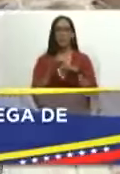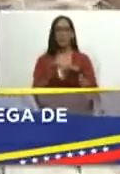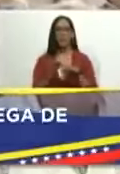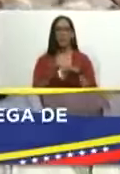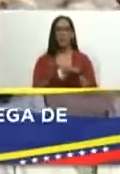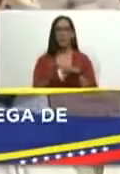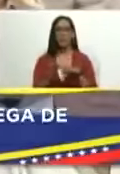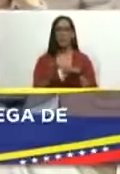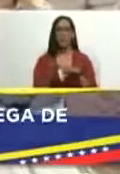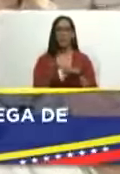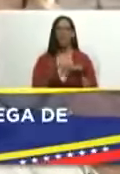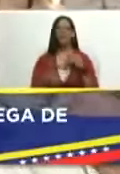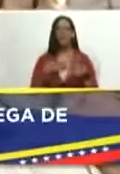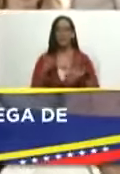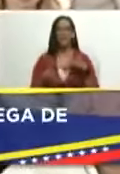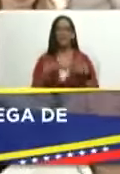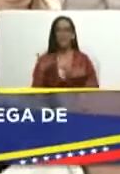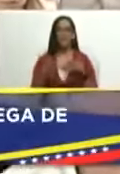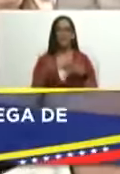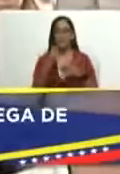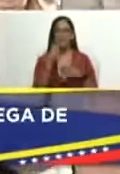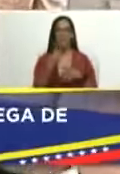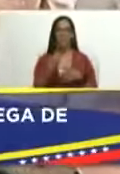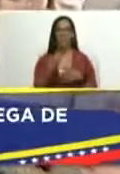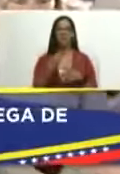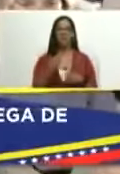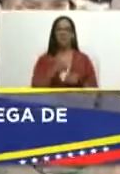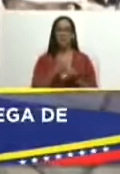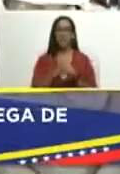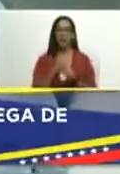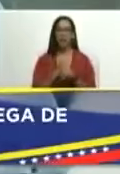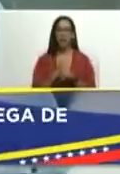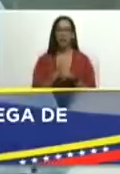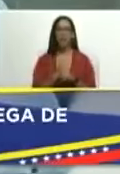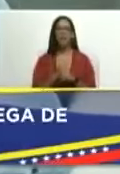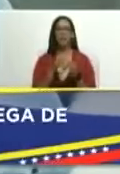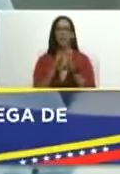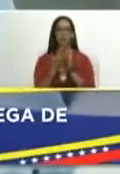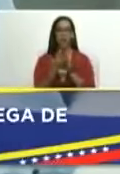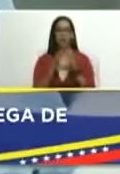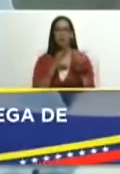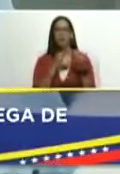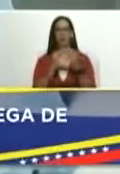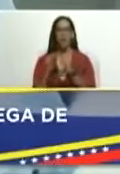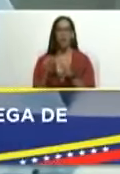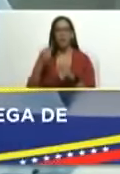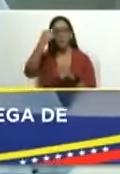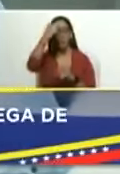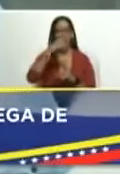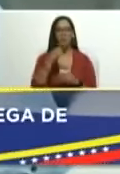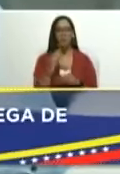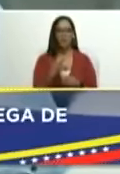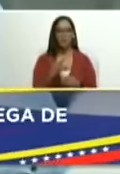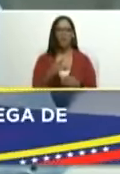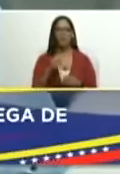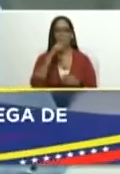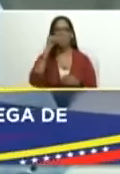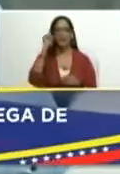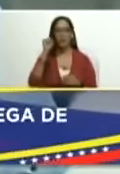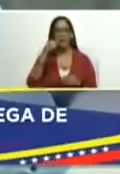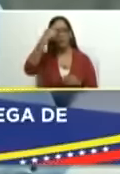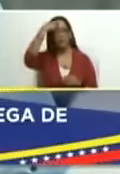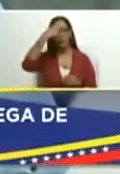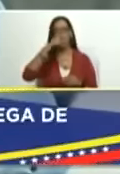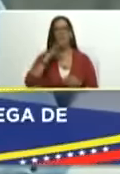que siente y ve su gestión, y que en los barrios y las comunidades, nuestro pueblo dice que con Maduro el